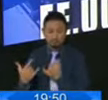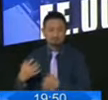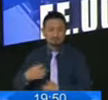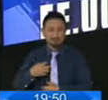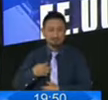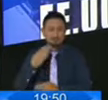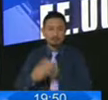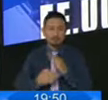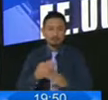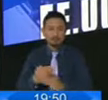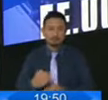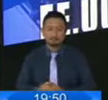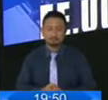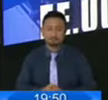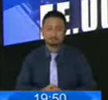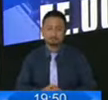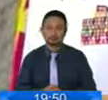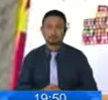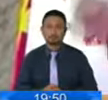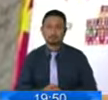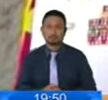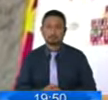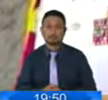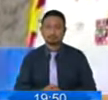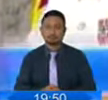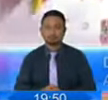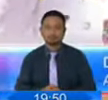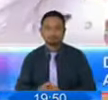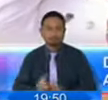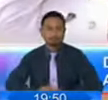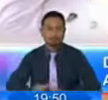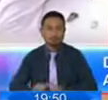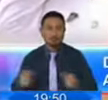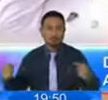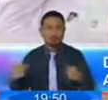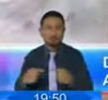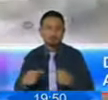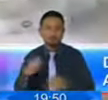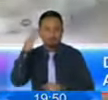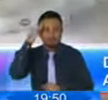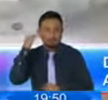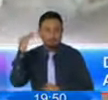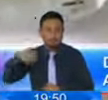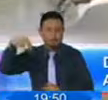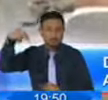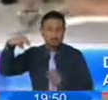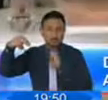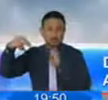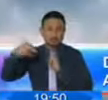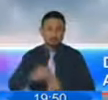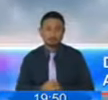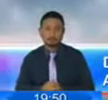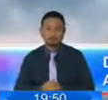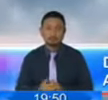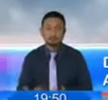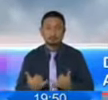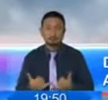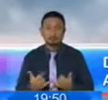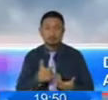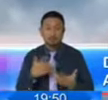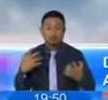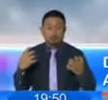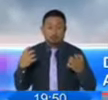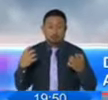a escala internacional. Continúan las amenazas entre Corea del Norte y Estados Unidos. En medio de esta